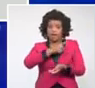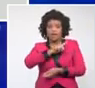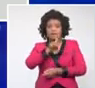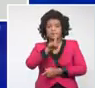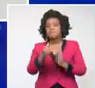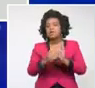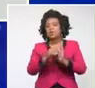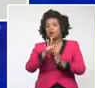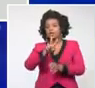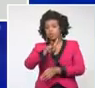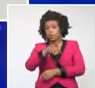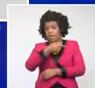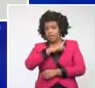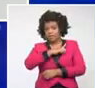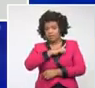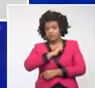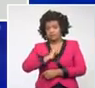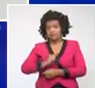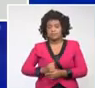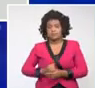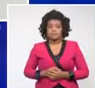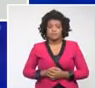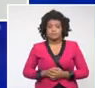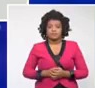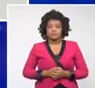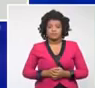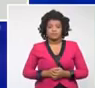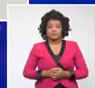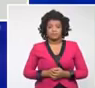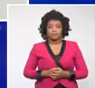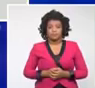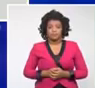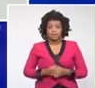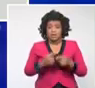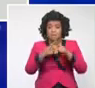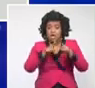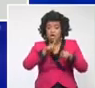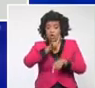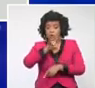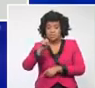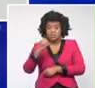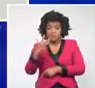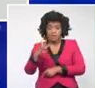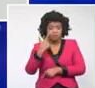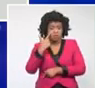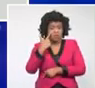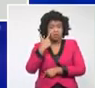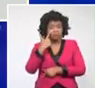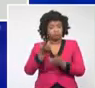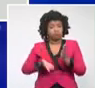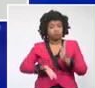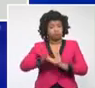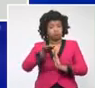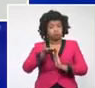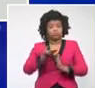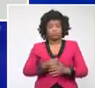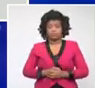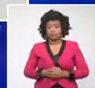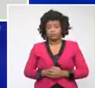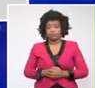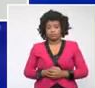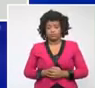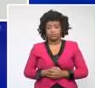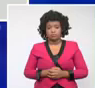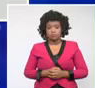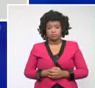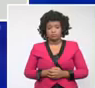1042, pero sin embargo muy elevada para el comportamiento que aspiramos a alcanzar en nuestro país y